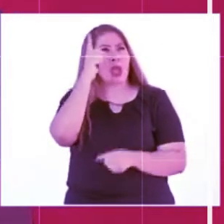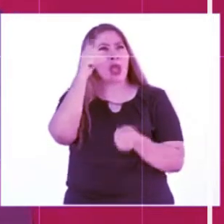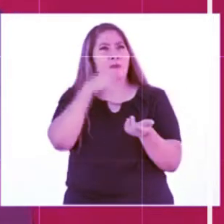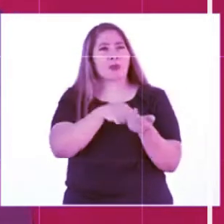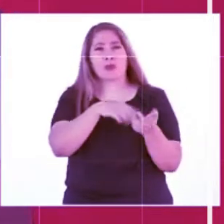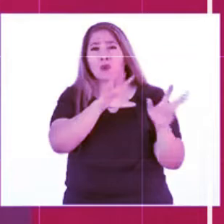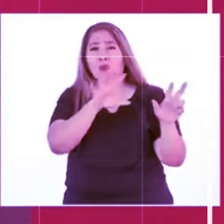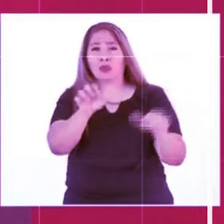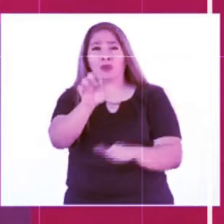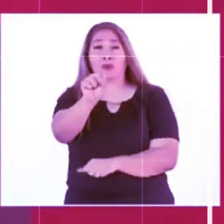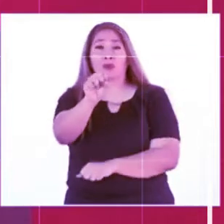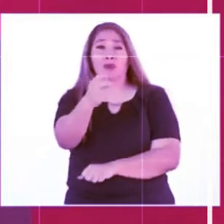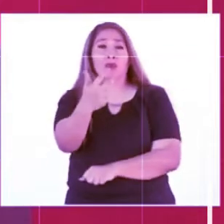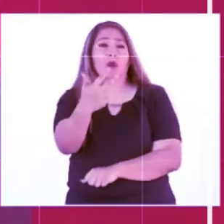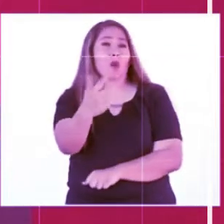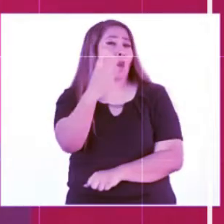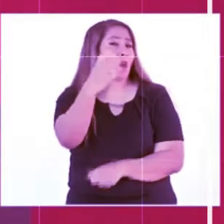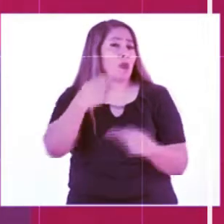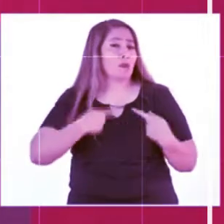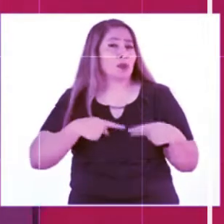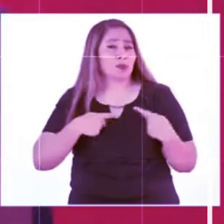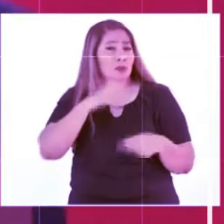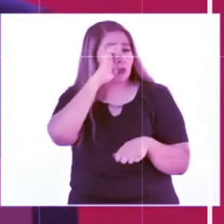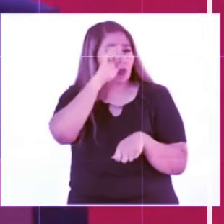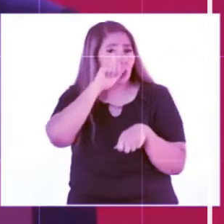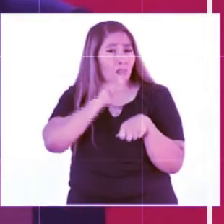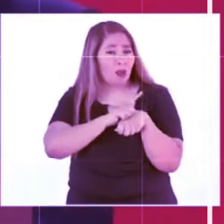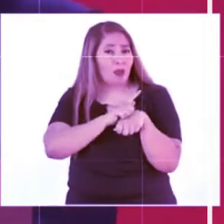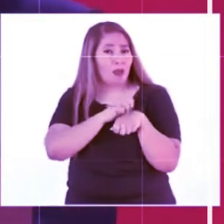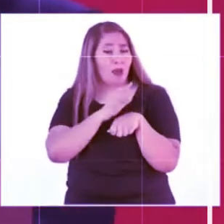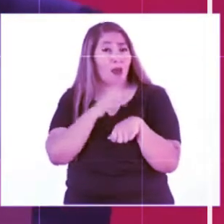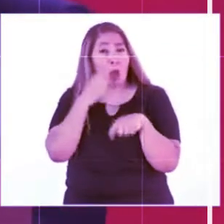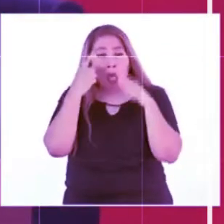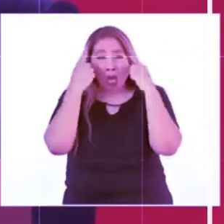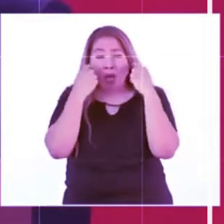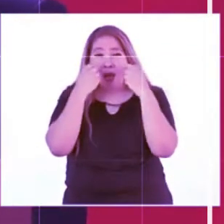1968 una persona de cultura oriental,